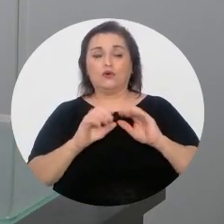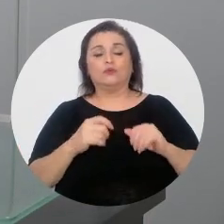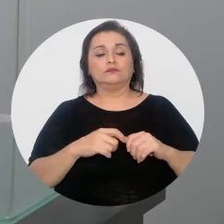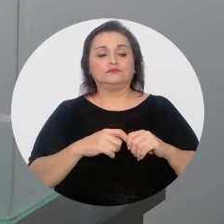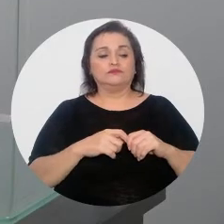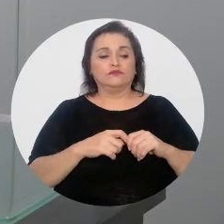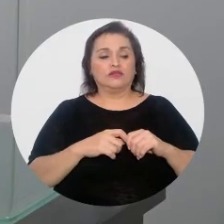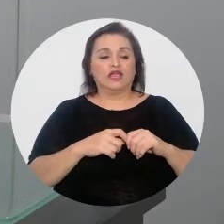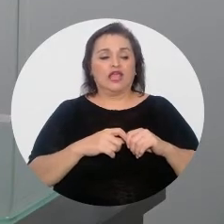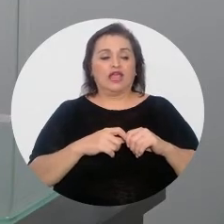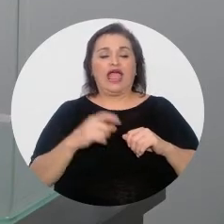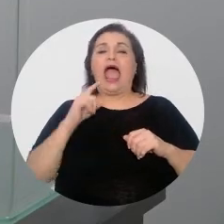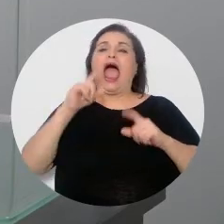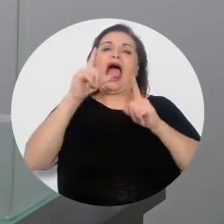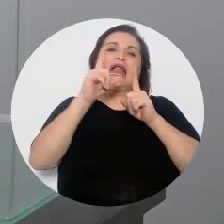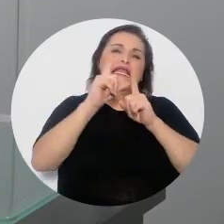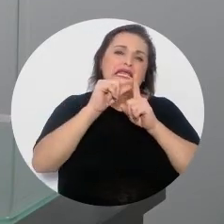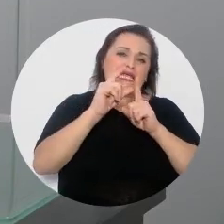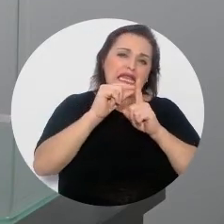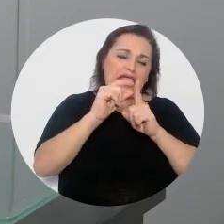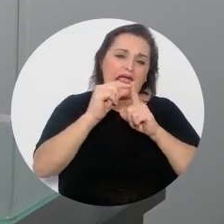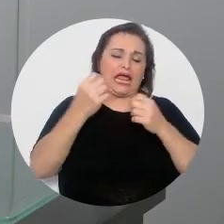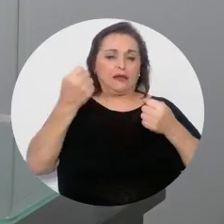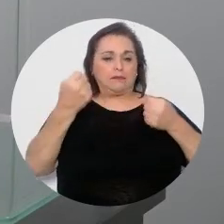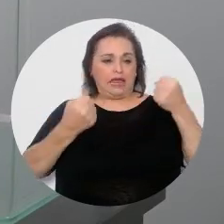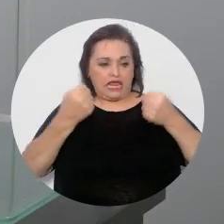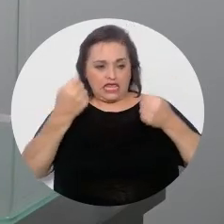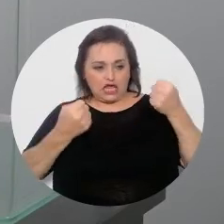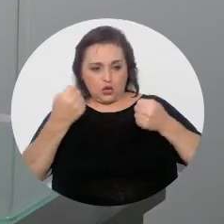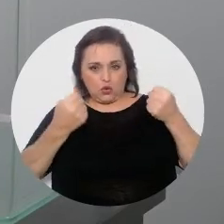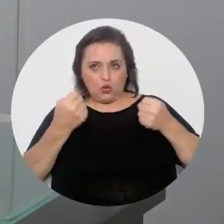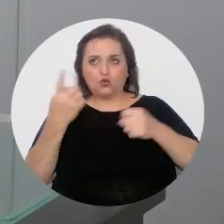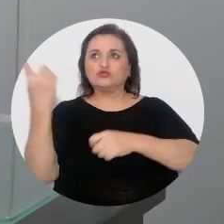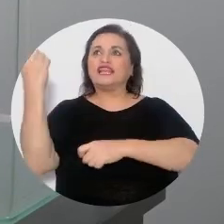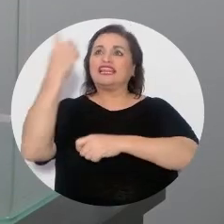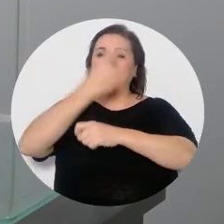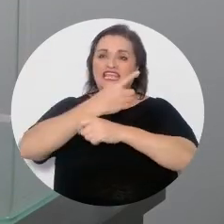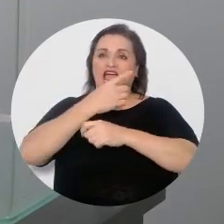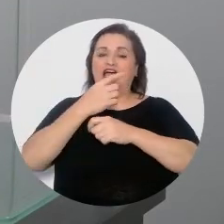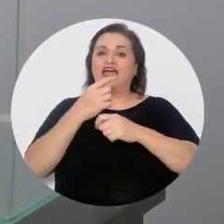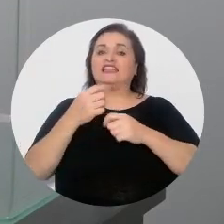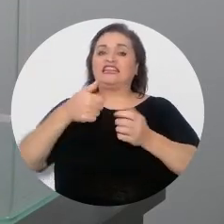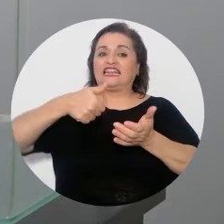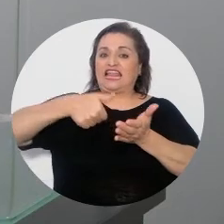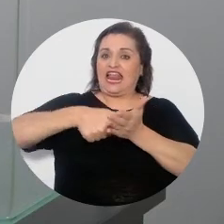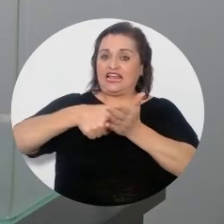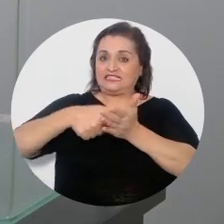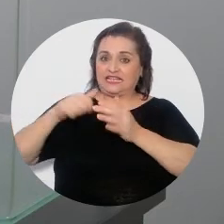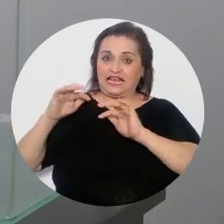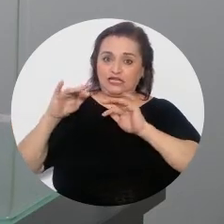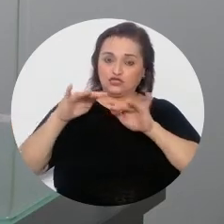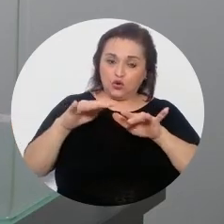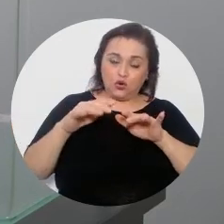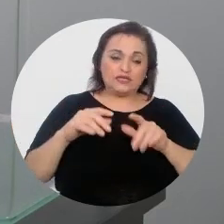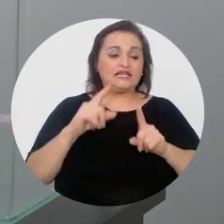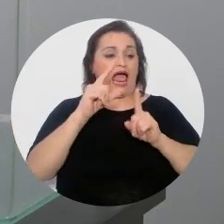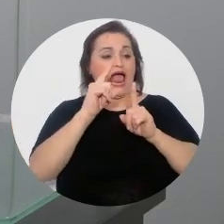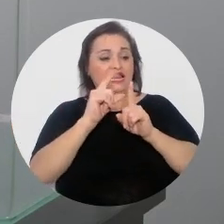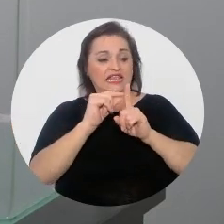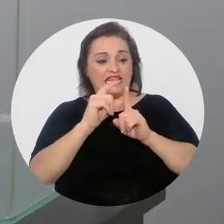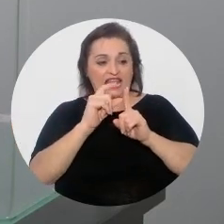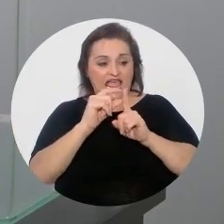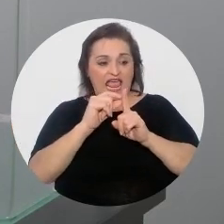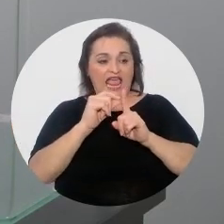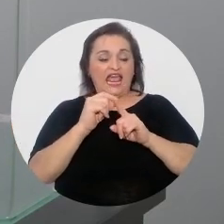y sin intentar agotarlos, lo que son alquileres de vehículos eventualmente para el día de las elecciones, lo que puede ser